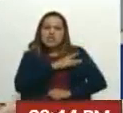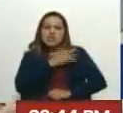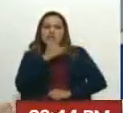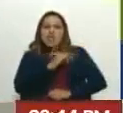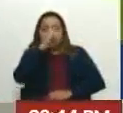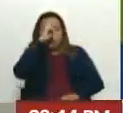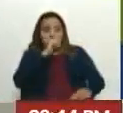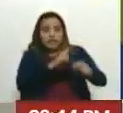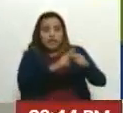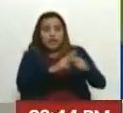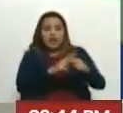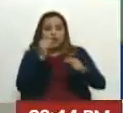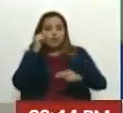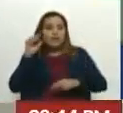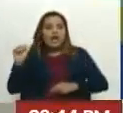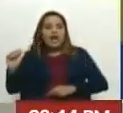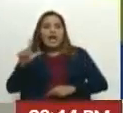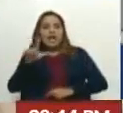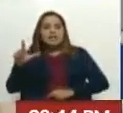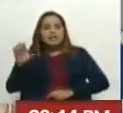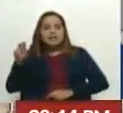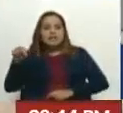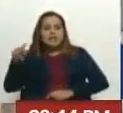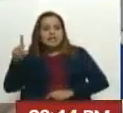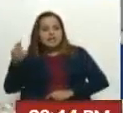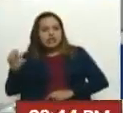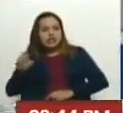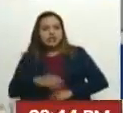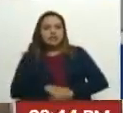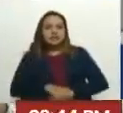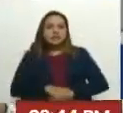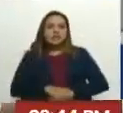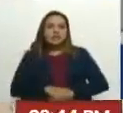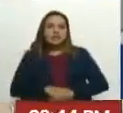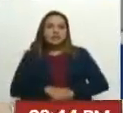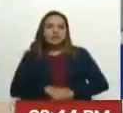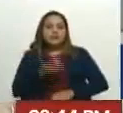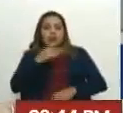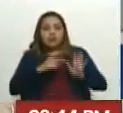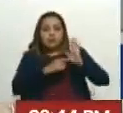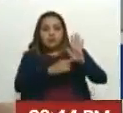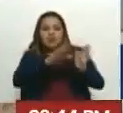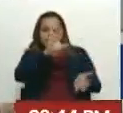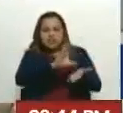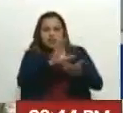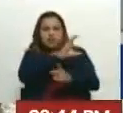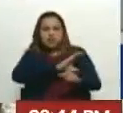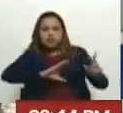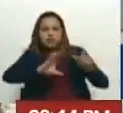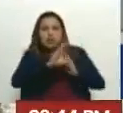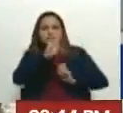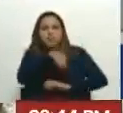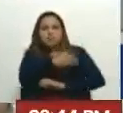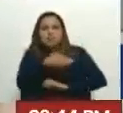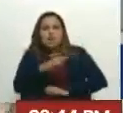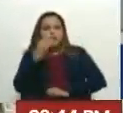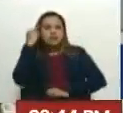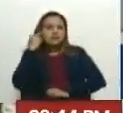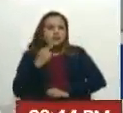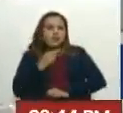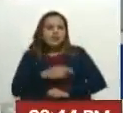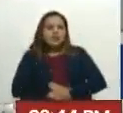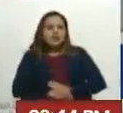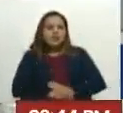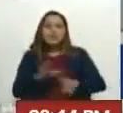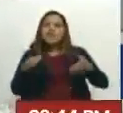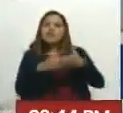Salvador Allende, y es basado en el disco de Víctor Jara, y se van a presentar en el Centro Cultural por la Música Simón Bolívar, el de la